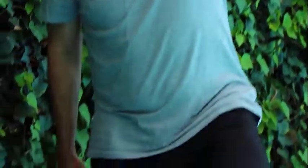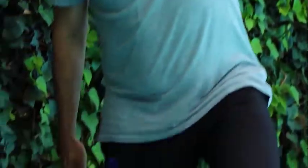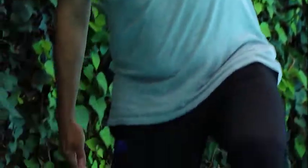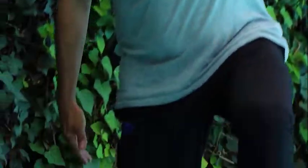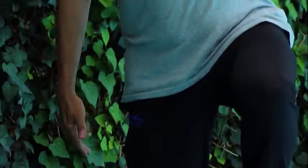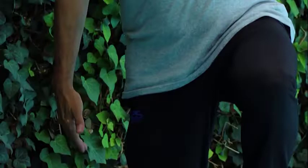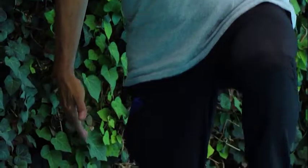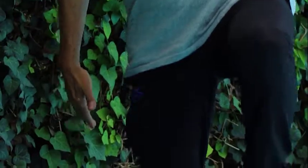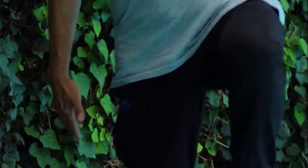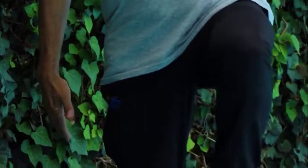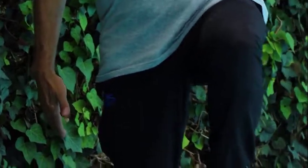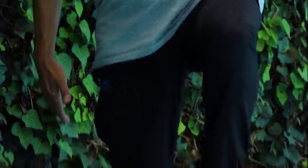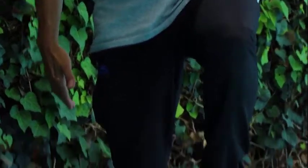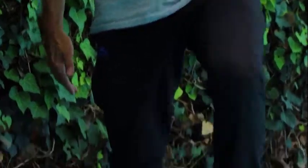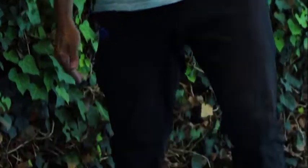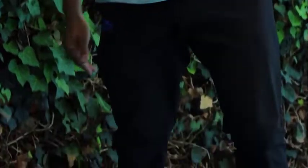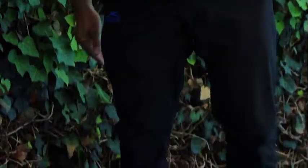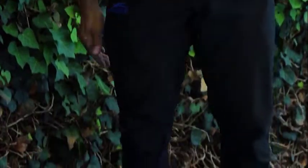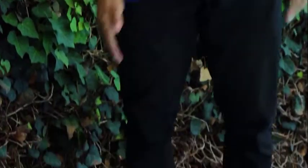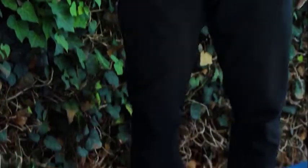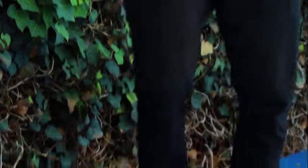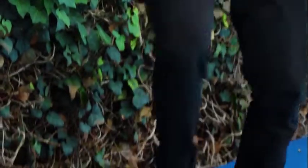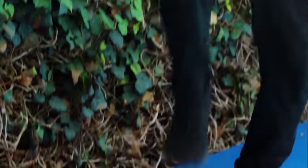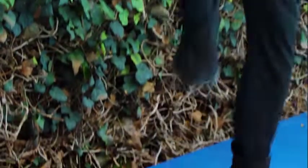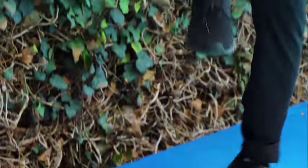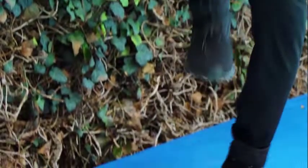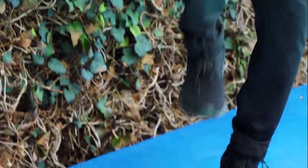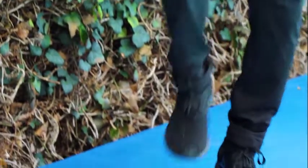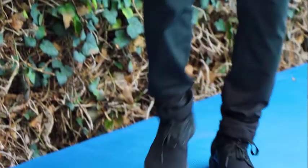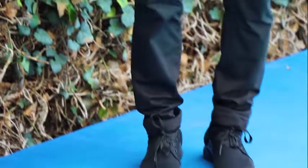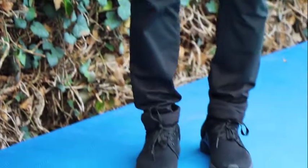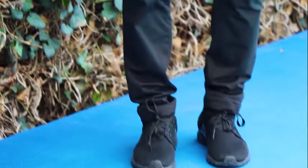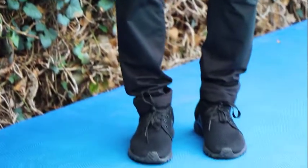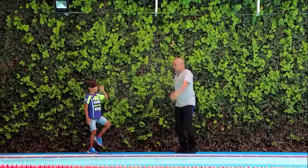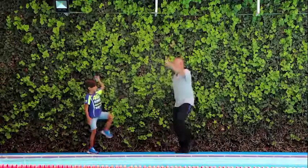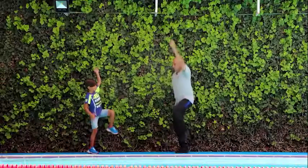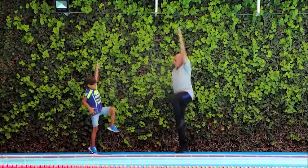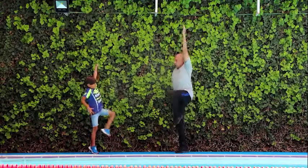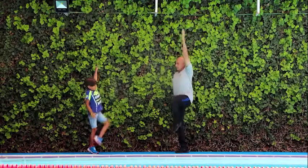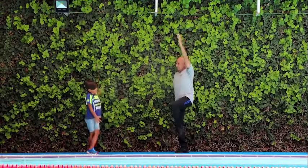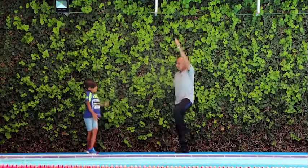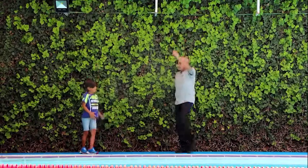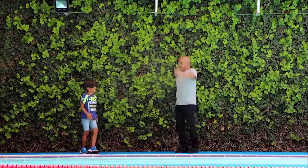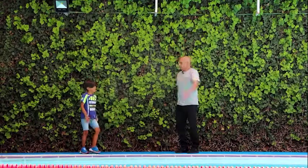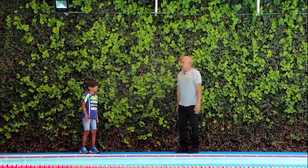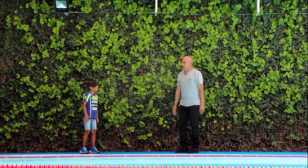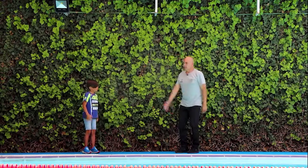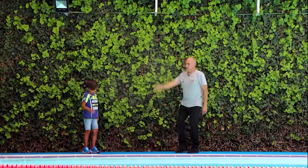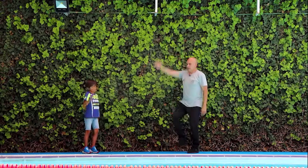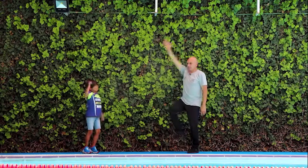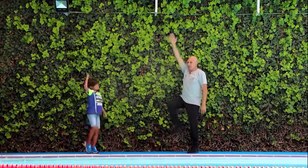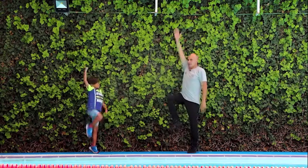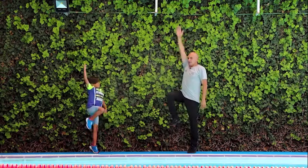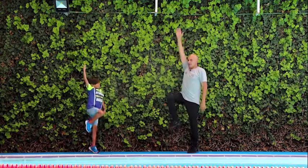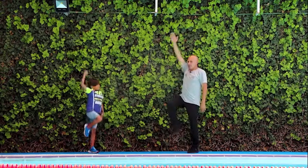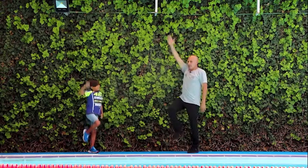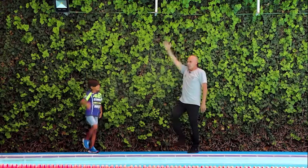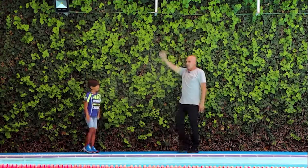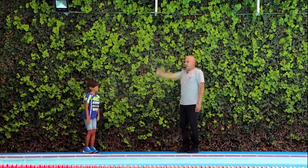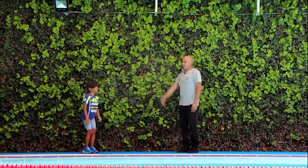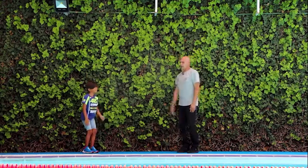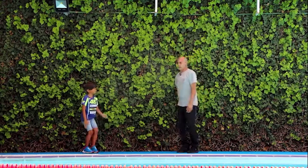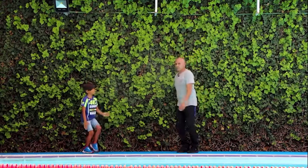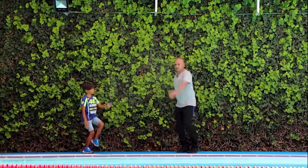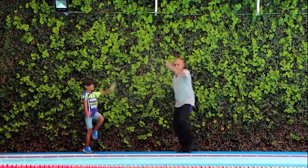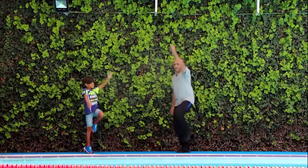Izquierda y elevamos talón. Derecha y elevamos talón. ¿Listo? Bien. Un